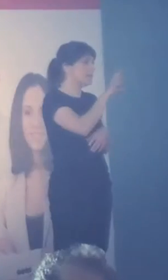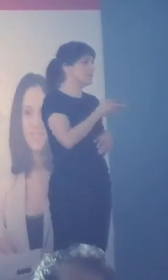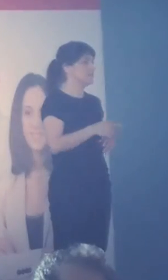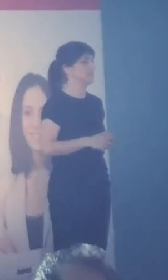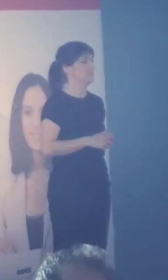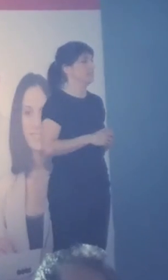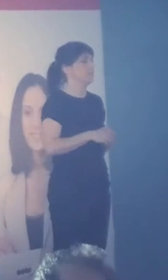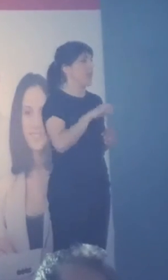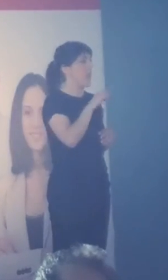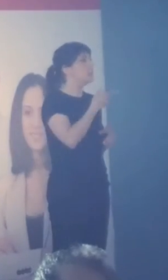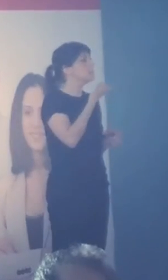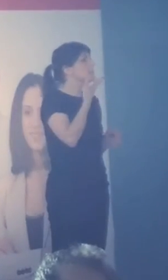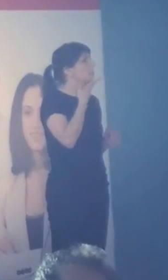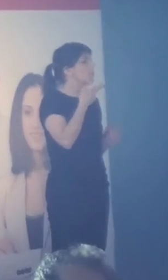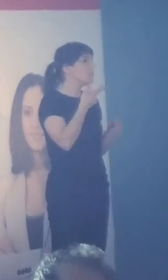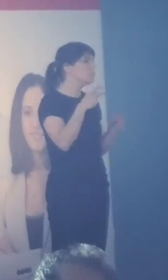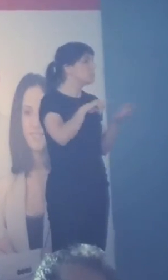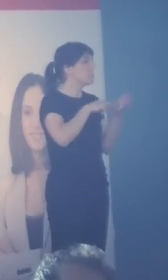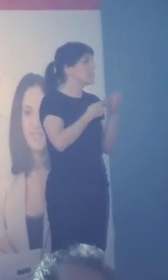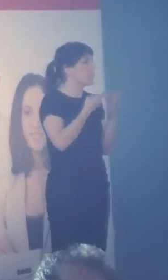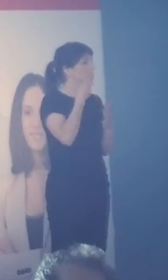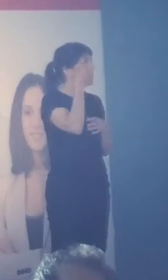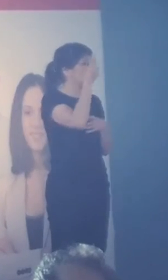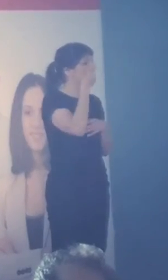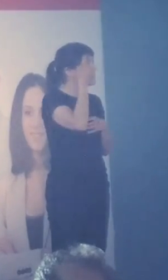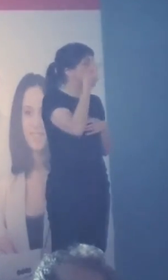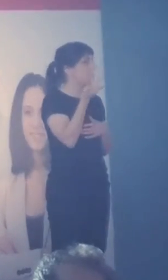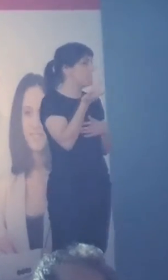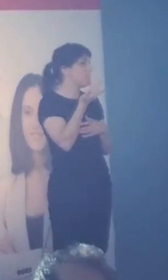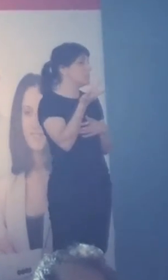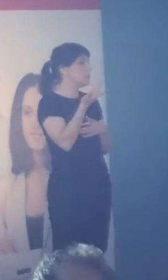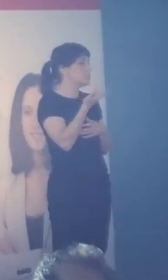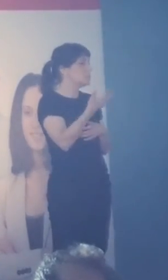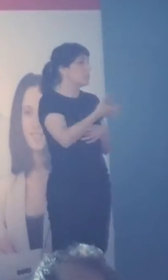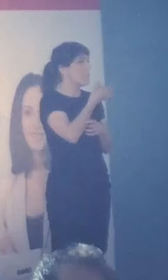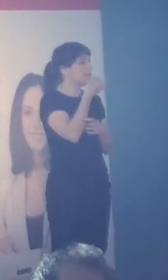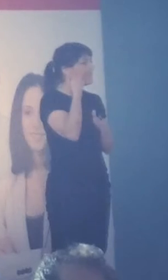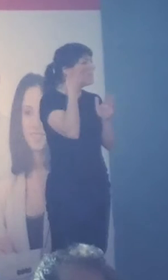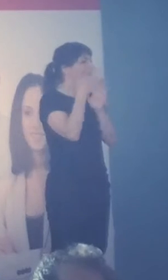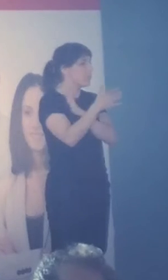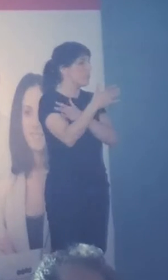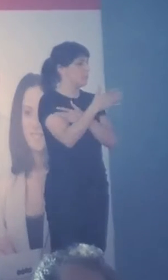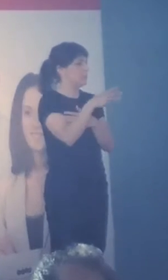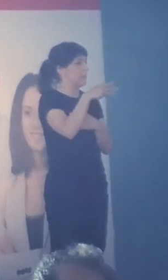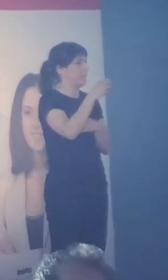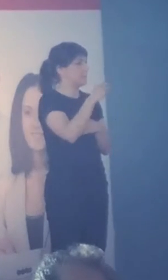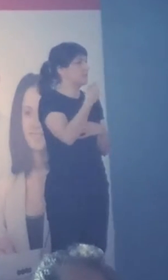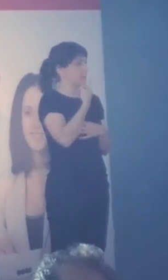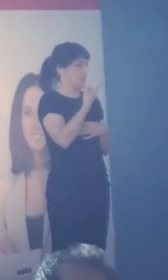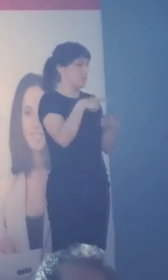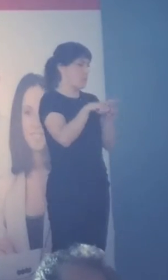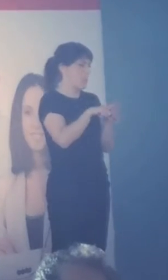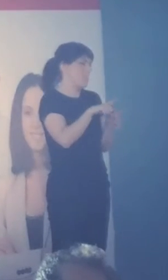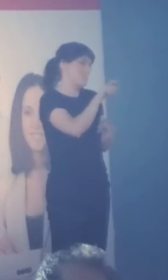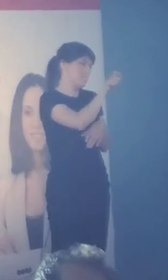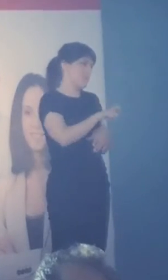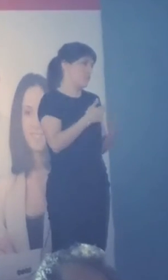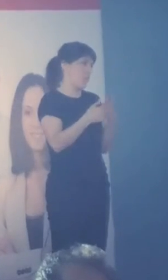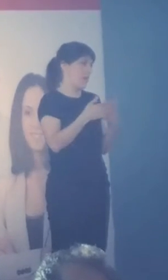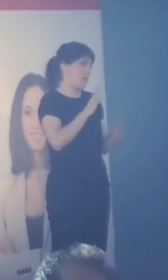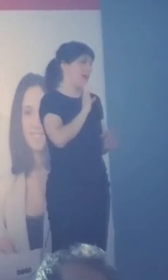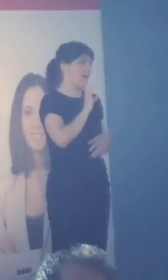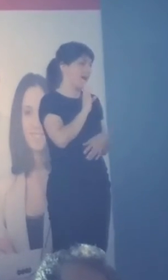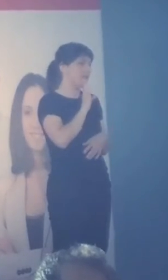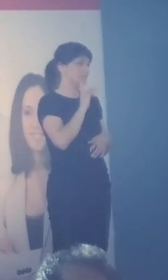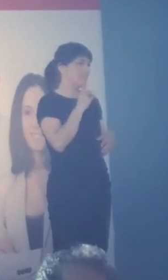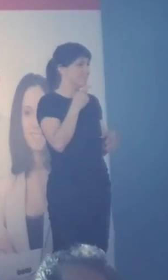adopta o método de pensamento e a definición marxista de Stalin. Unha vez máis,